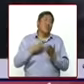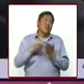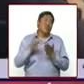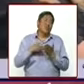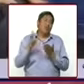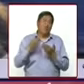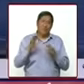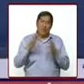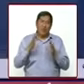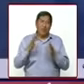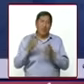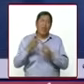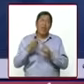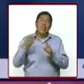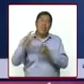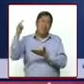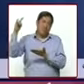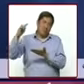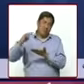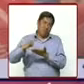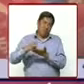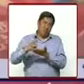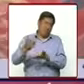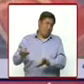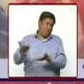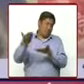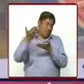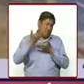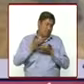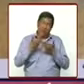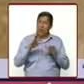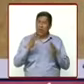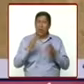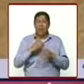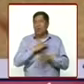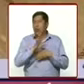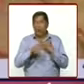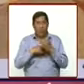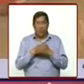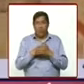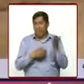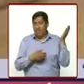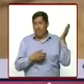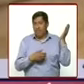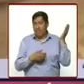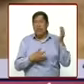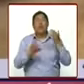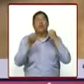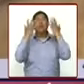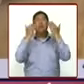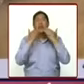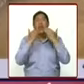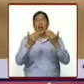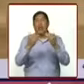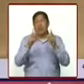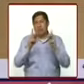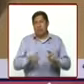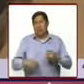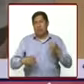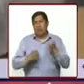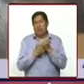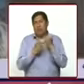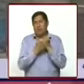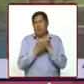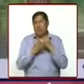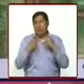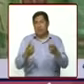estamos sacando Birubiru, la ayuda de todos los pobladores y bueno, estamos agradecidos, ¿no?, con las personas que colaboran